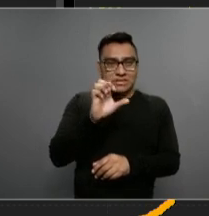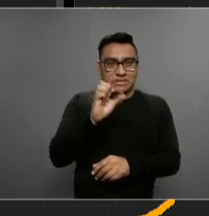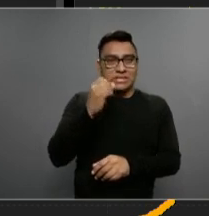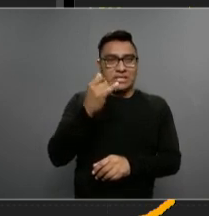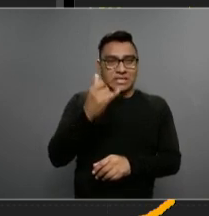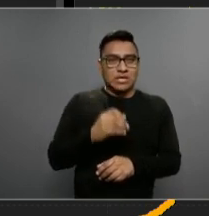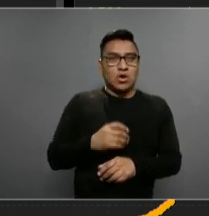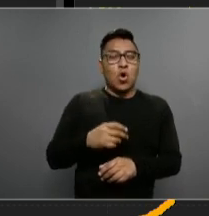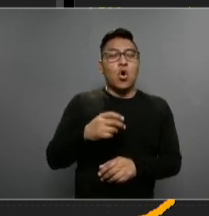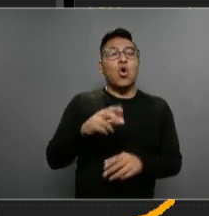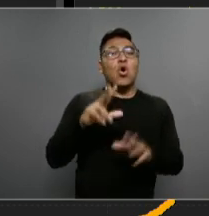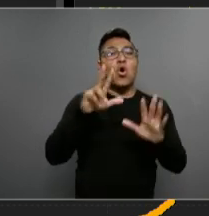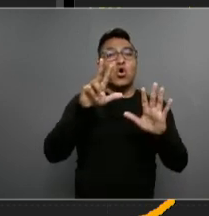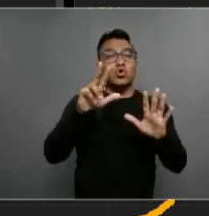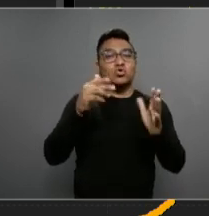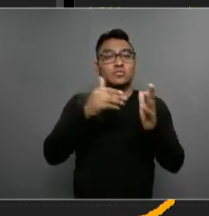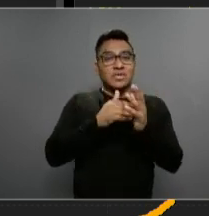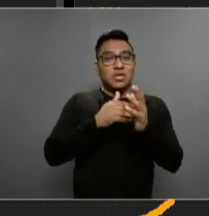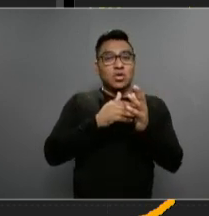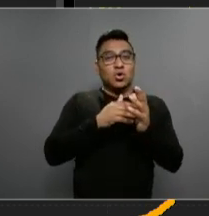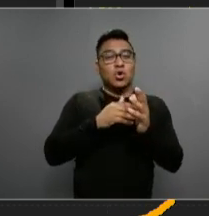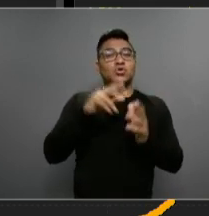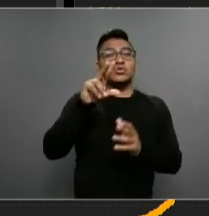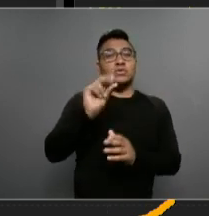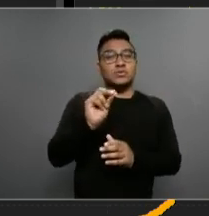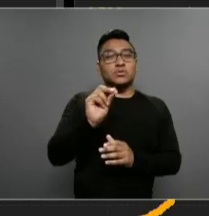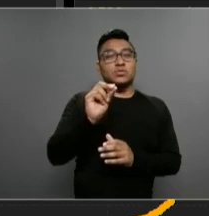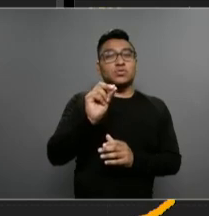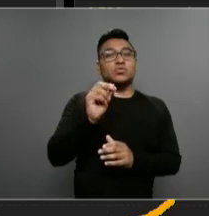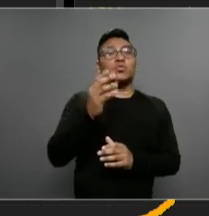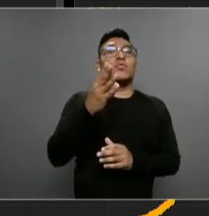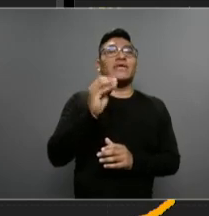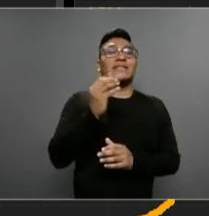8,825. Y el otro estado que también tiene muchos